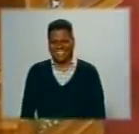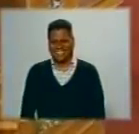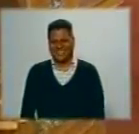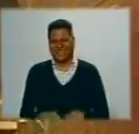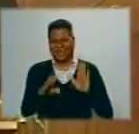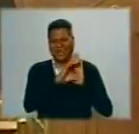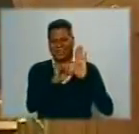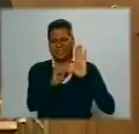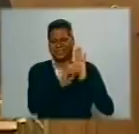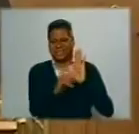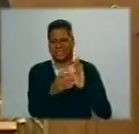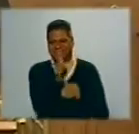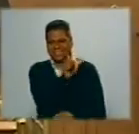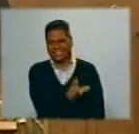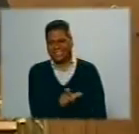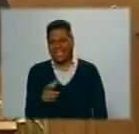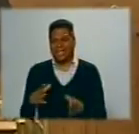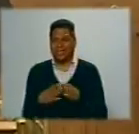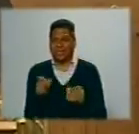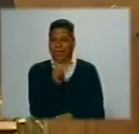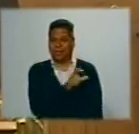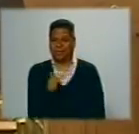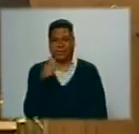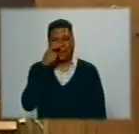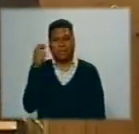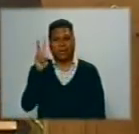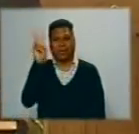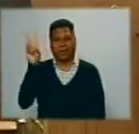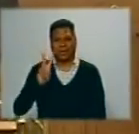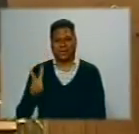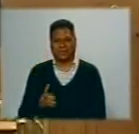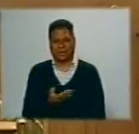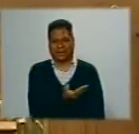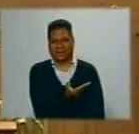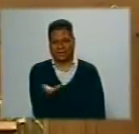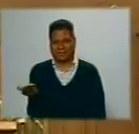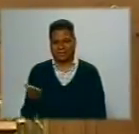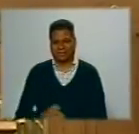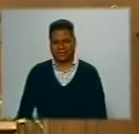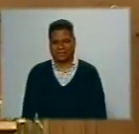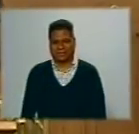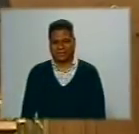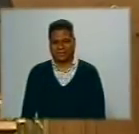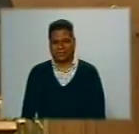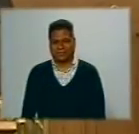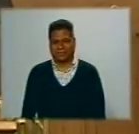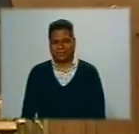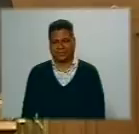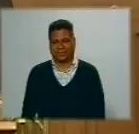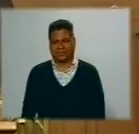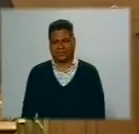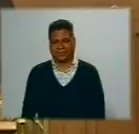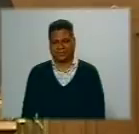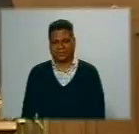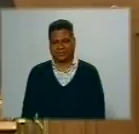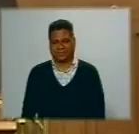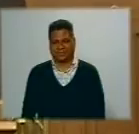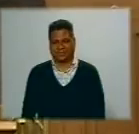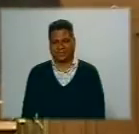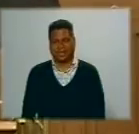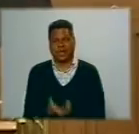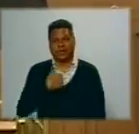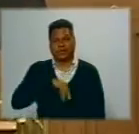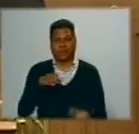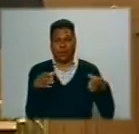constituyentes, todos y todas, pueblo de Venezuela. Consideramos desde la Comisión